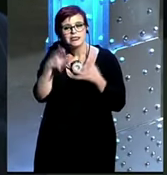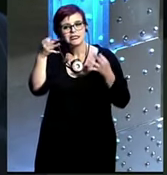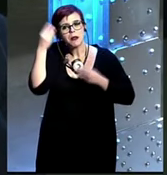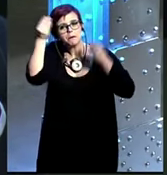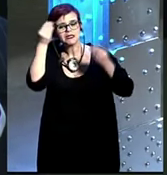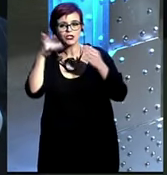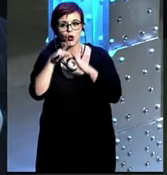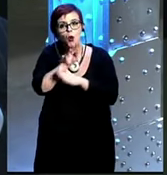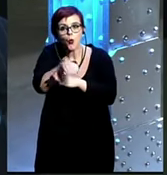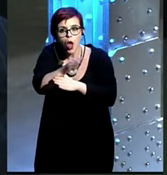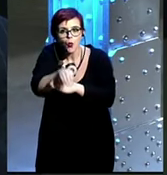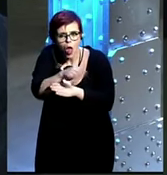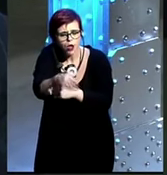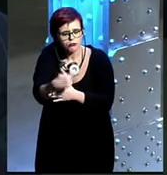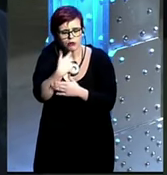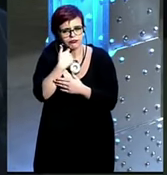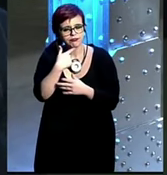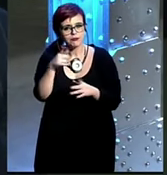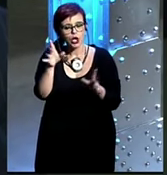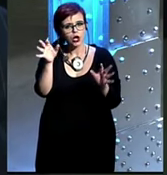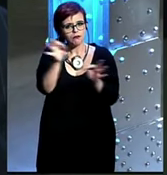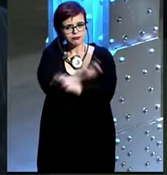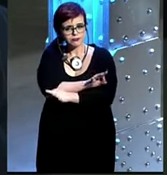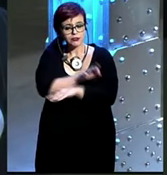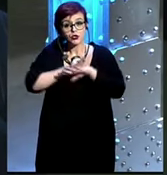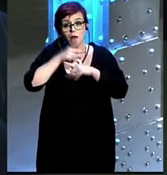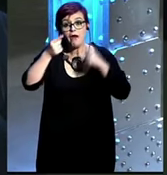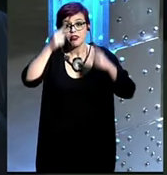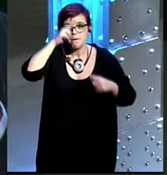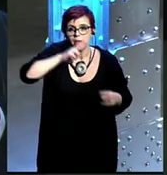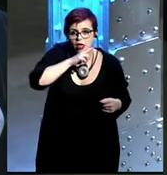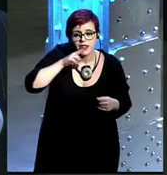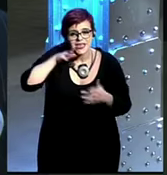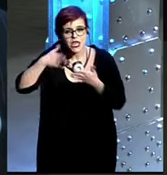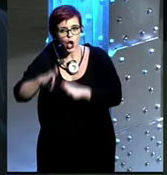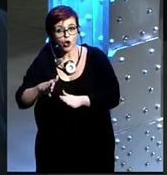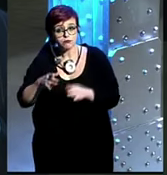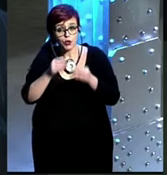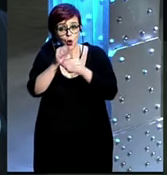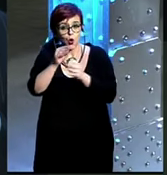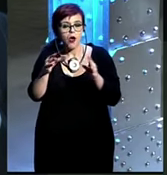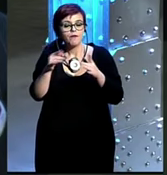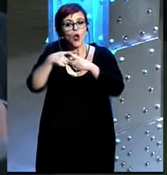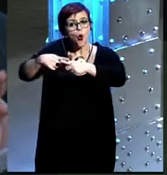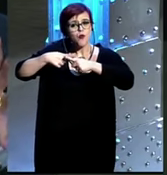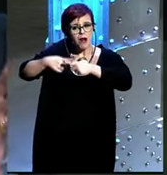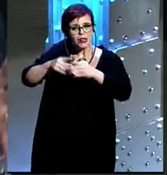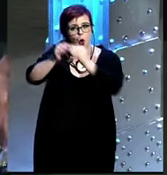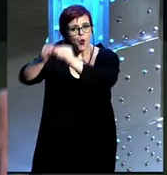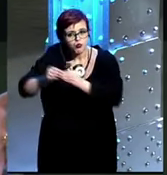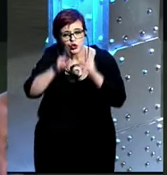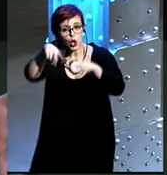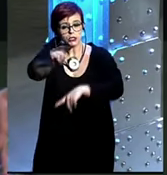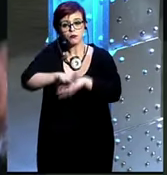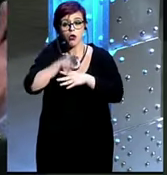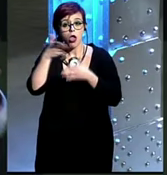una condición en la cual el padre y los padres y los hijos no tienen eso en común, porque los hijos a menudo creen que sus